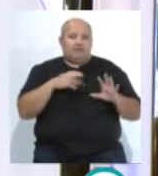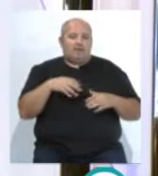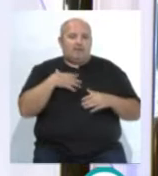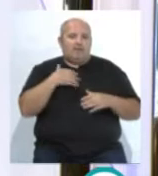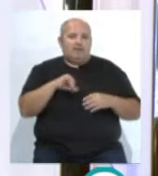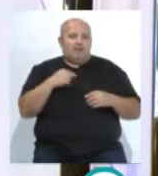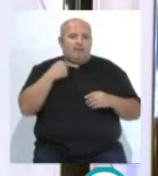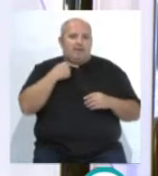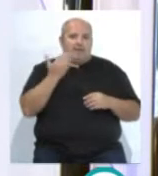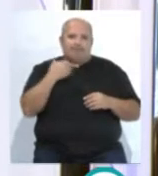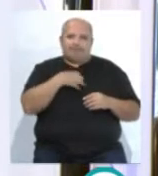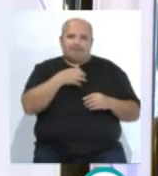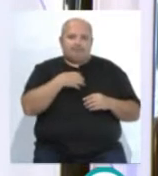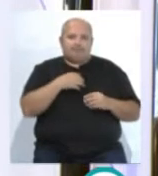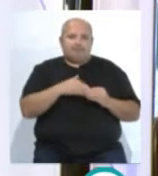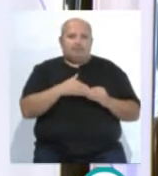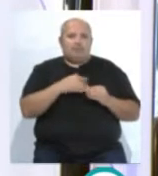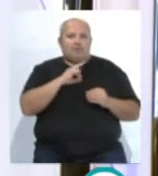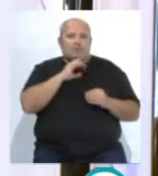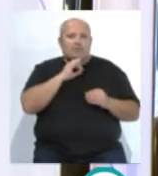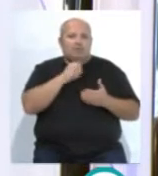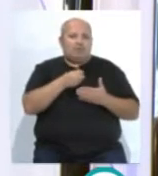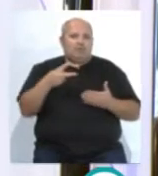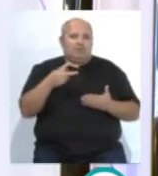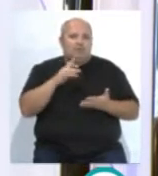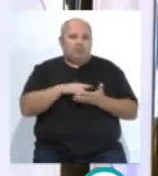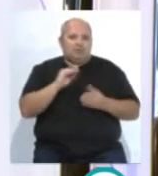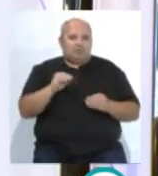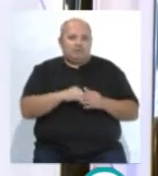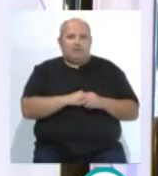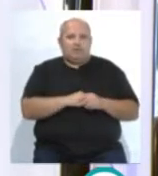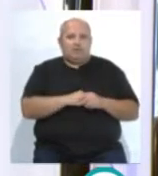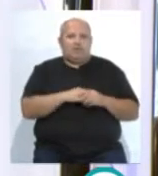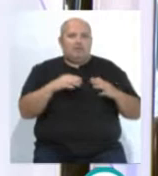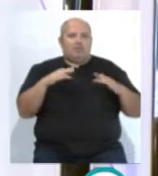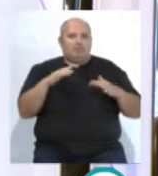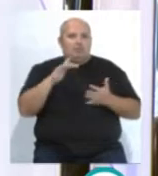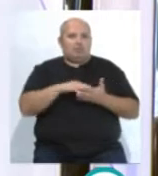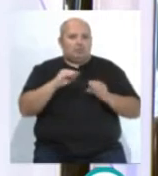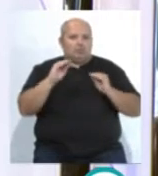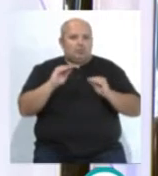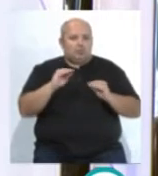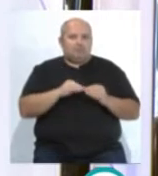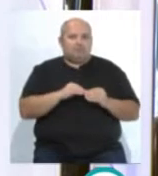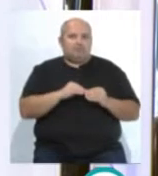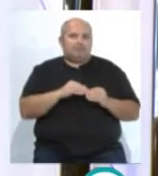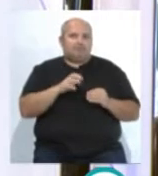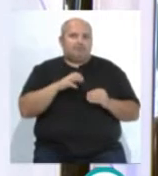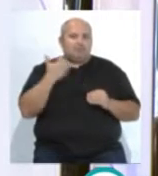no podía perder ayer y muy contento por el resultado que tuvo, por el partido que hizo y